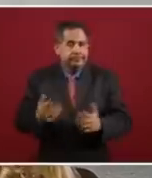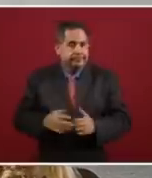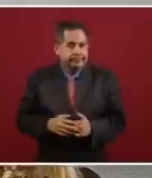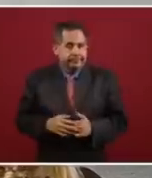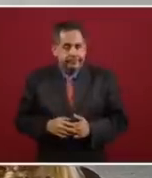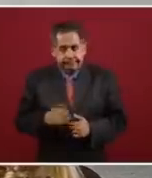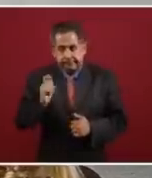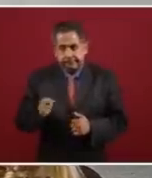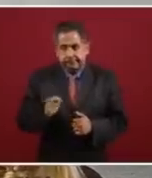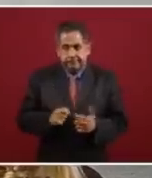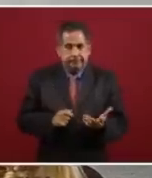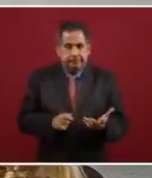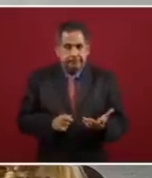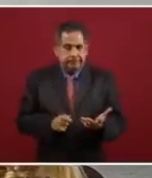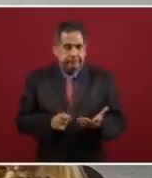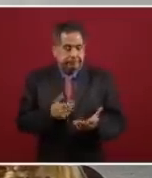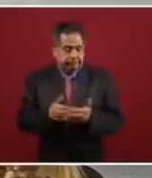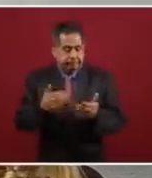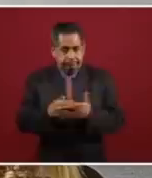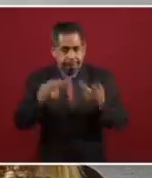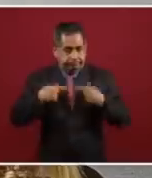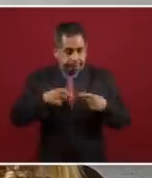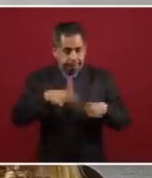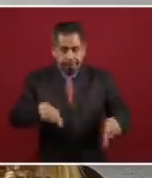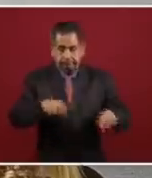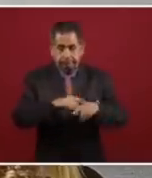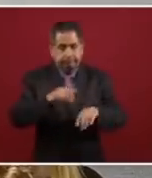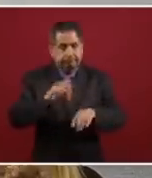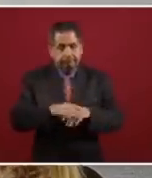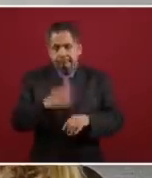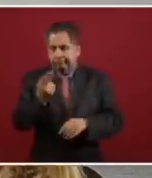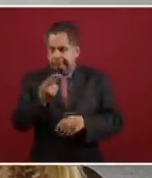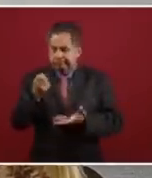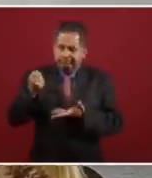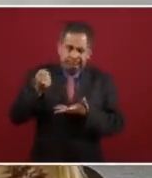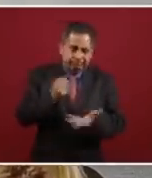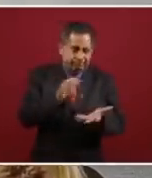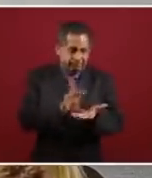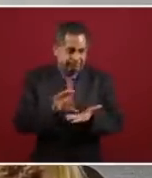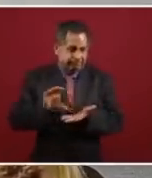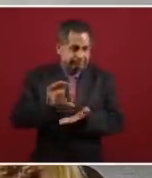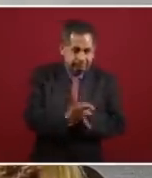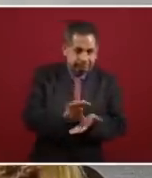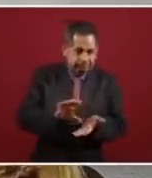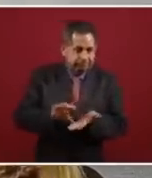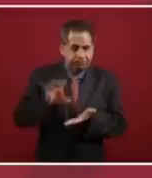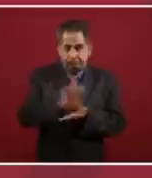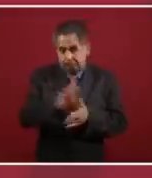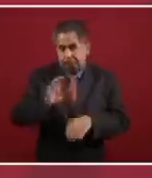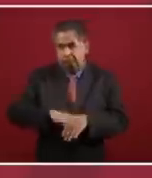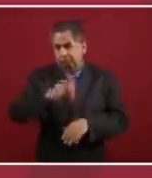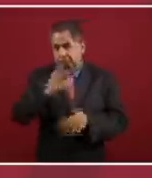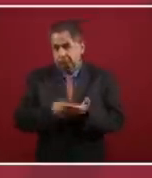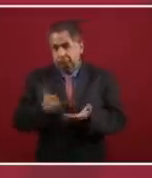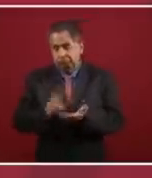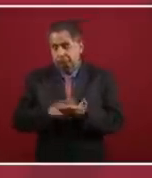es a la población que más recursos se le está destinando, también a las personas